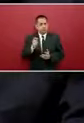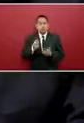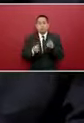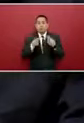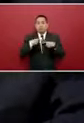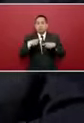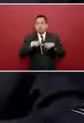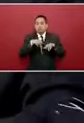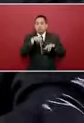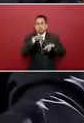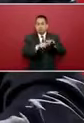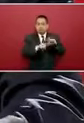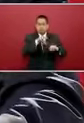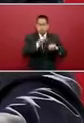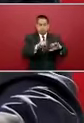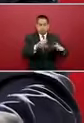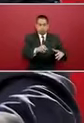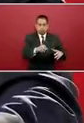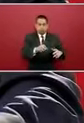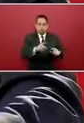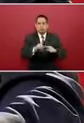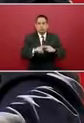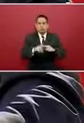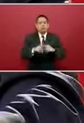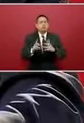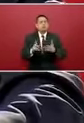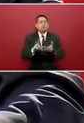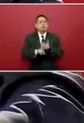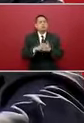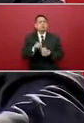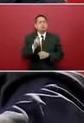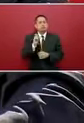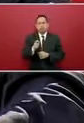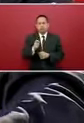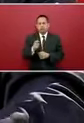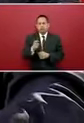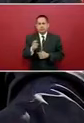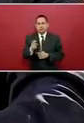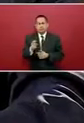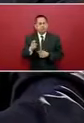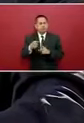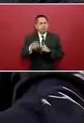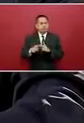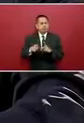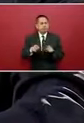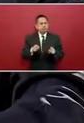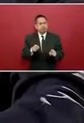detenidos a partir de que se inició este